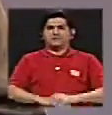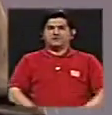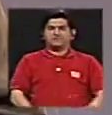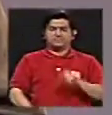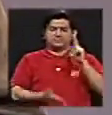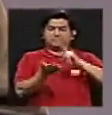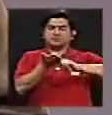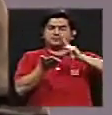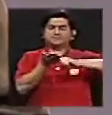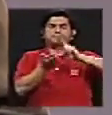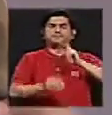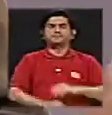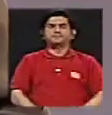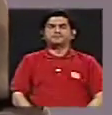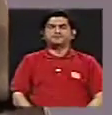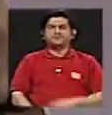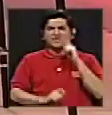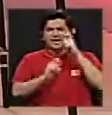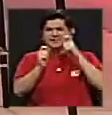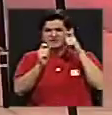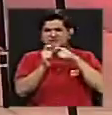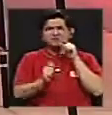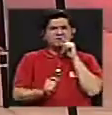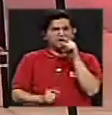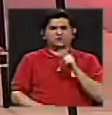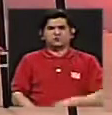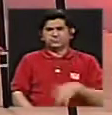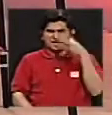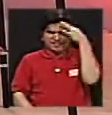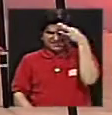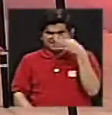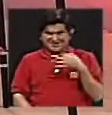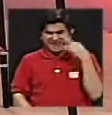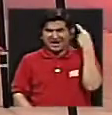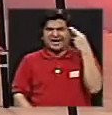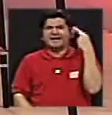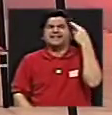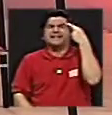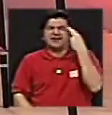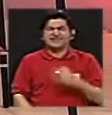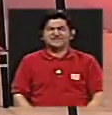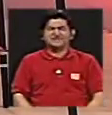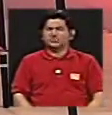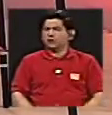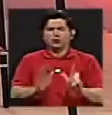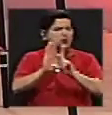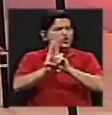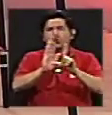el contrato. En concreto, ustedes, digamos, ¿cuáles son las razones de ilegalidad que han